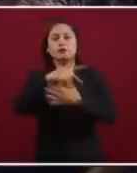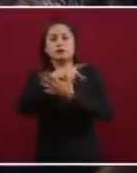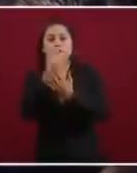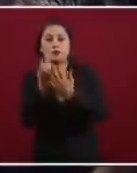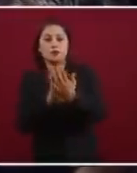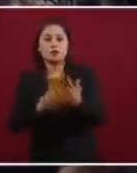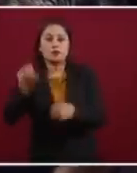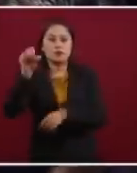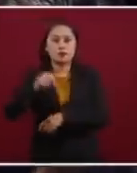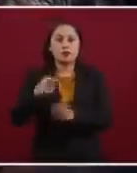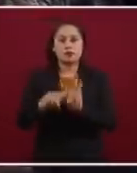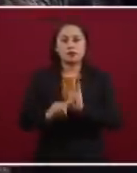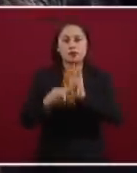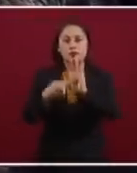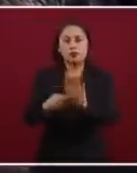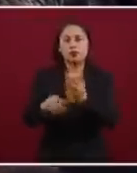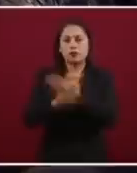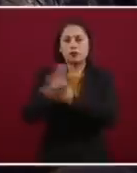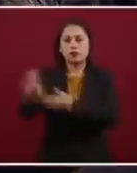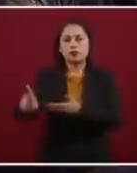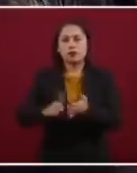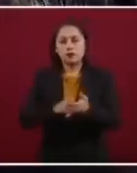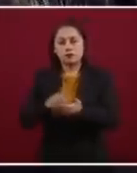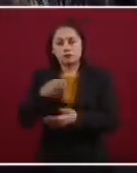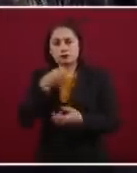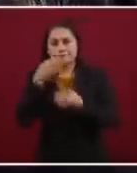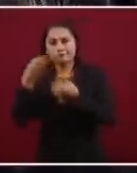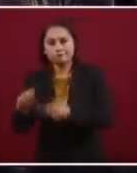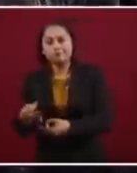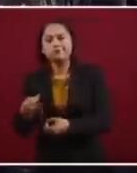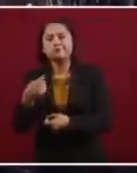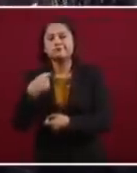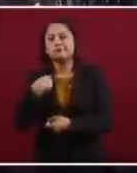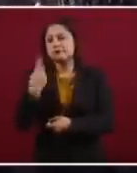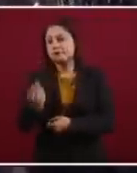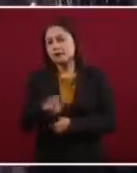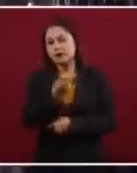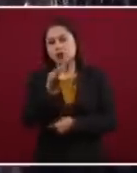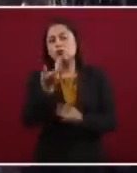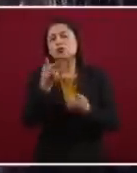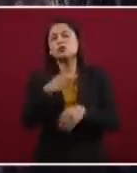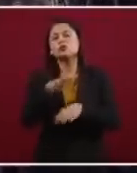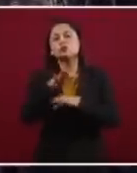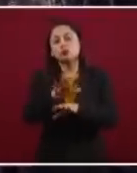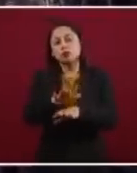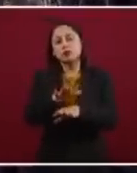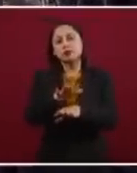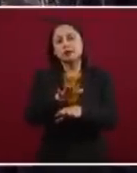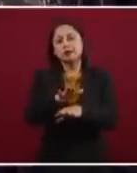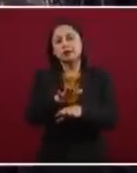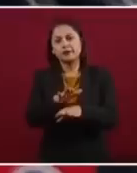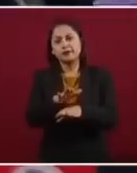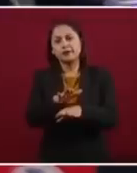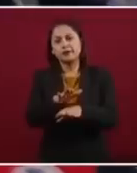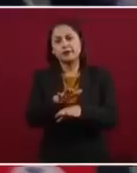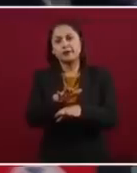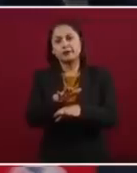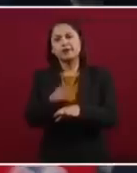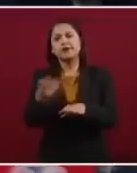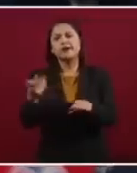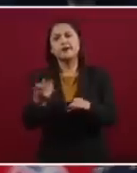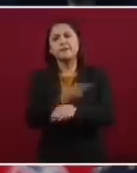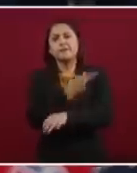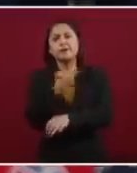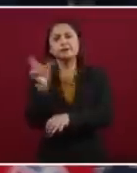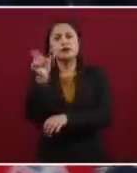las adicciones la pregunta sería respecto a lo que se confisca se confisque en el tema del